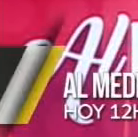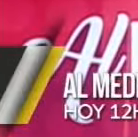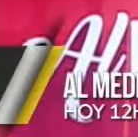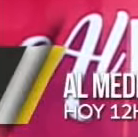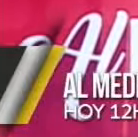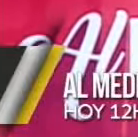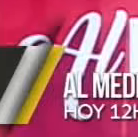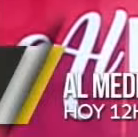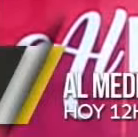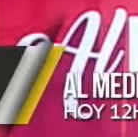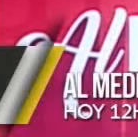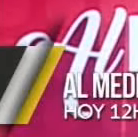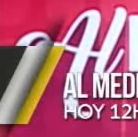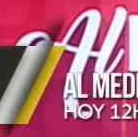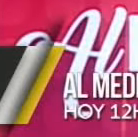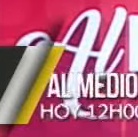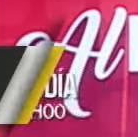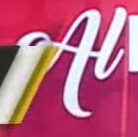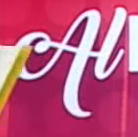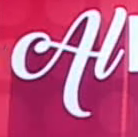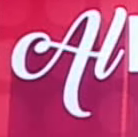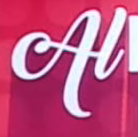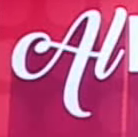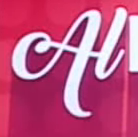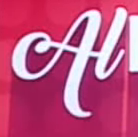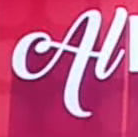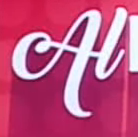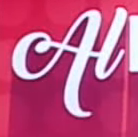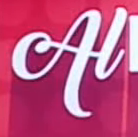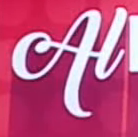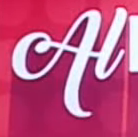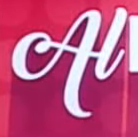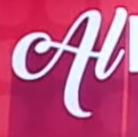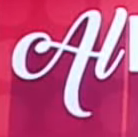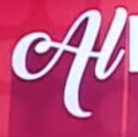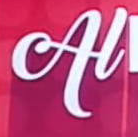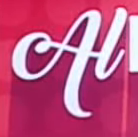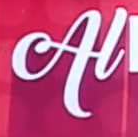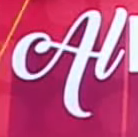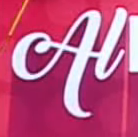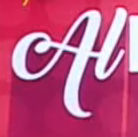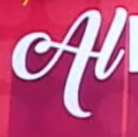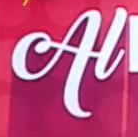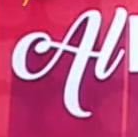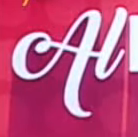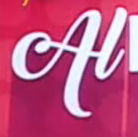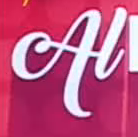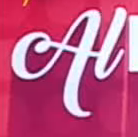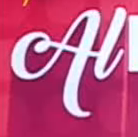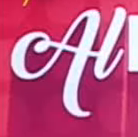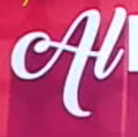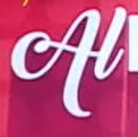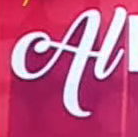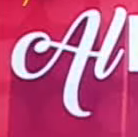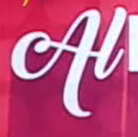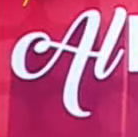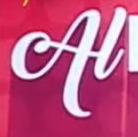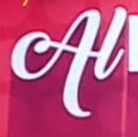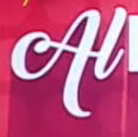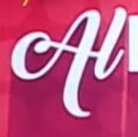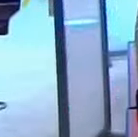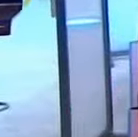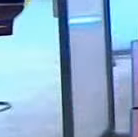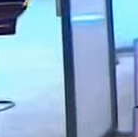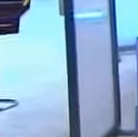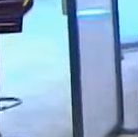es, Arturo. Frente a esto, ¿qué deben hacer los padres de familia? ¿Qué deben hacer los docentes y en conjunto el sistema educativo? Lo veremos aquí al